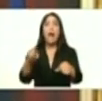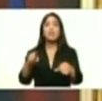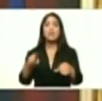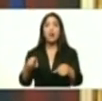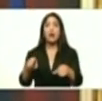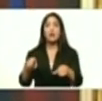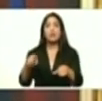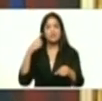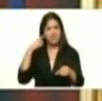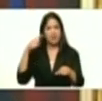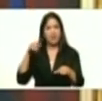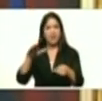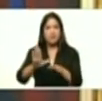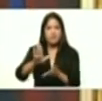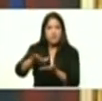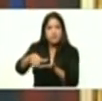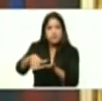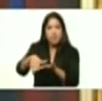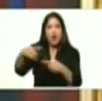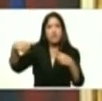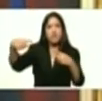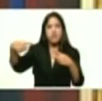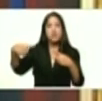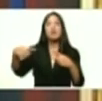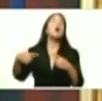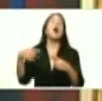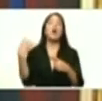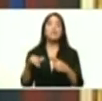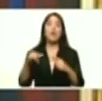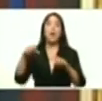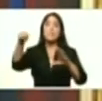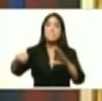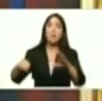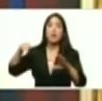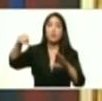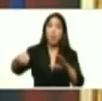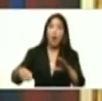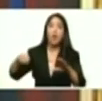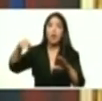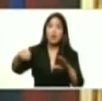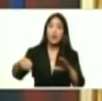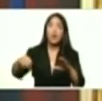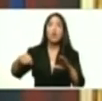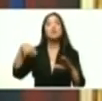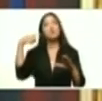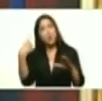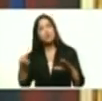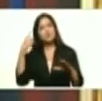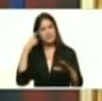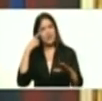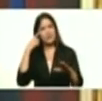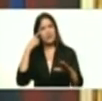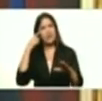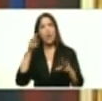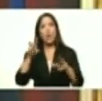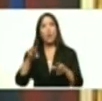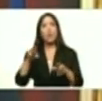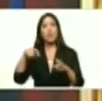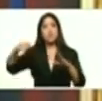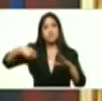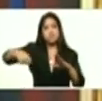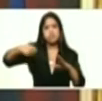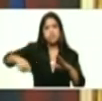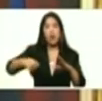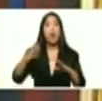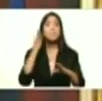eléctrico, y tenía el sistema manual. Sistema manual por pedal y sistema por aquí, por... Uno le daba un...